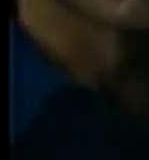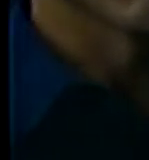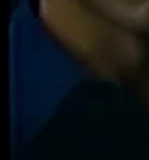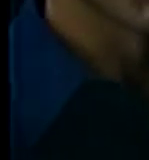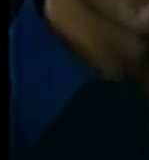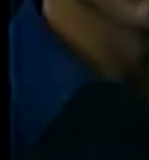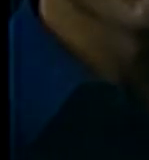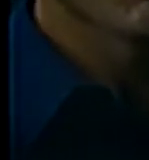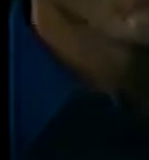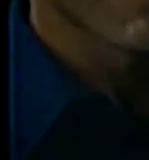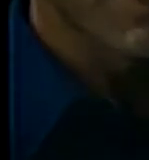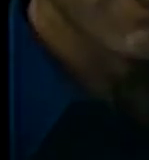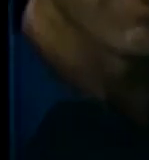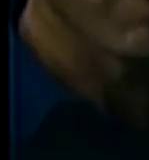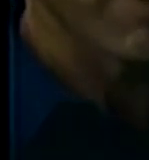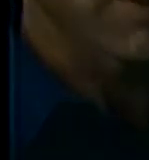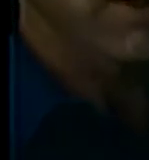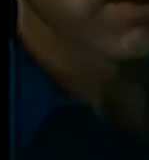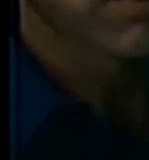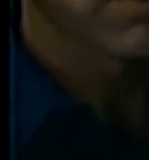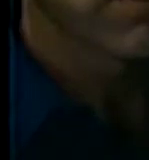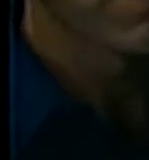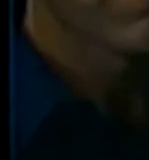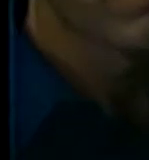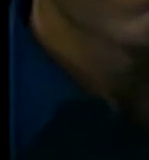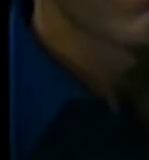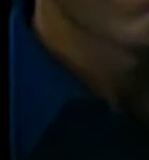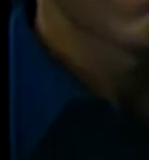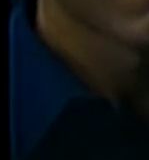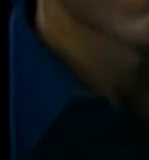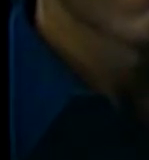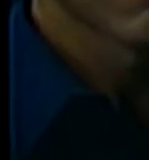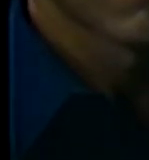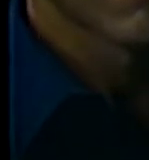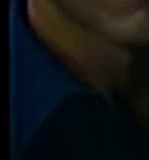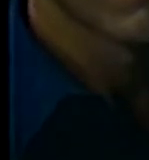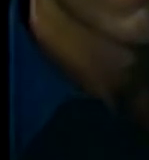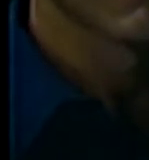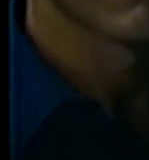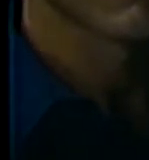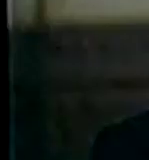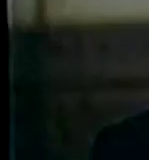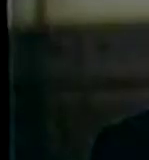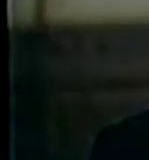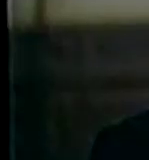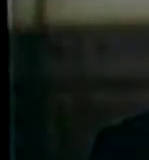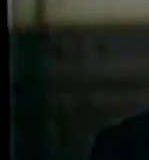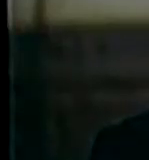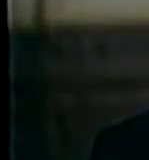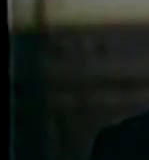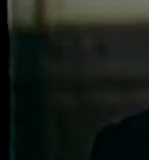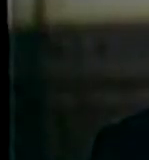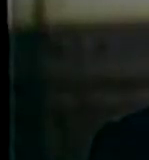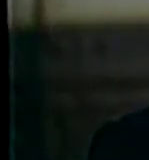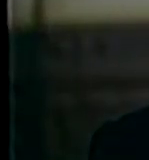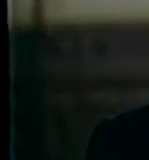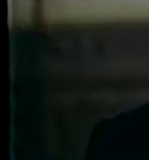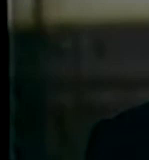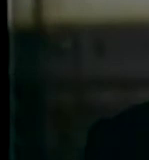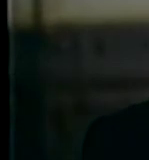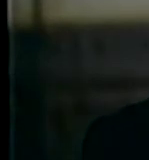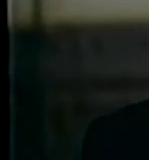Es el señor Ruiz Alonso. Trae la orden esa. Sí. Ya sé.